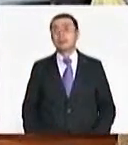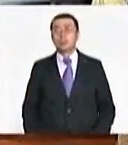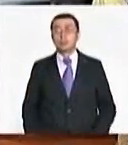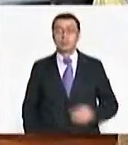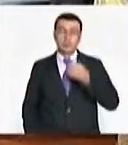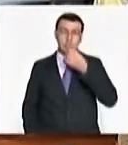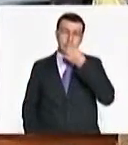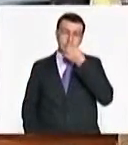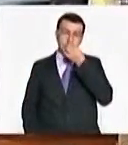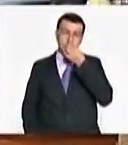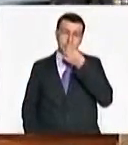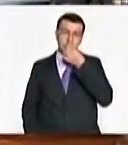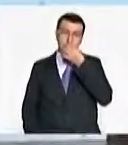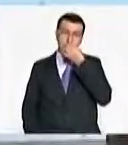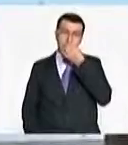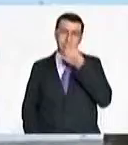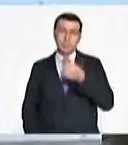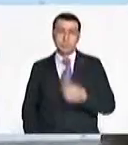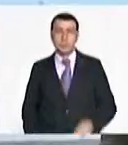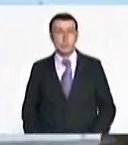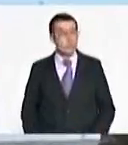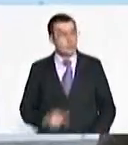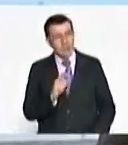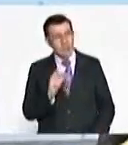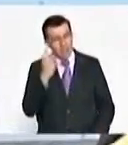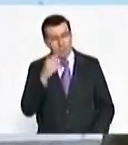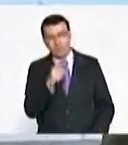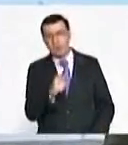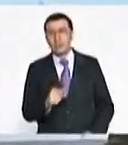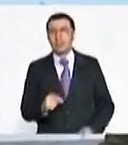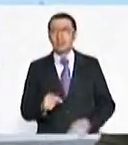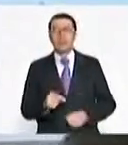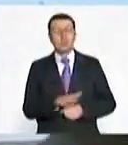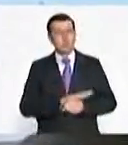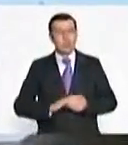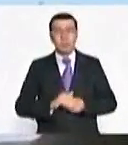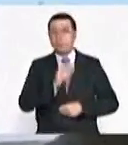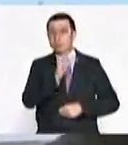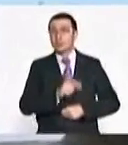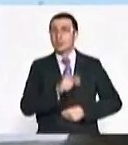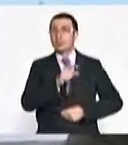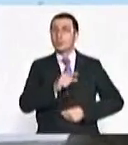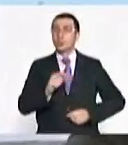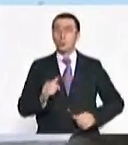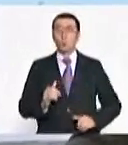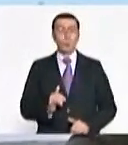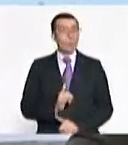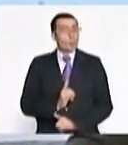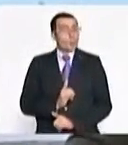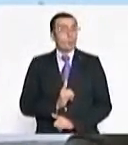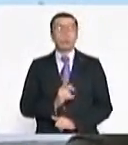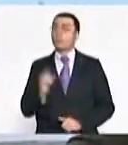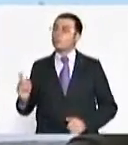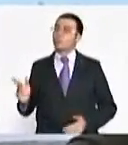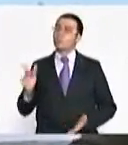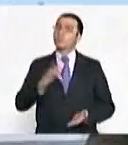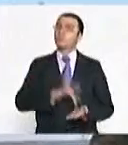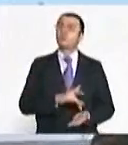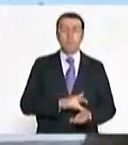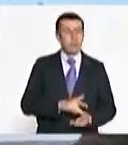las situaciones que con frecuencia vemos es la persona delgada que nos llega a la consulta y nos dice,